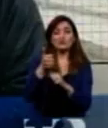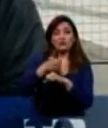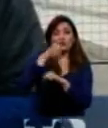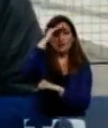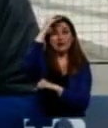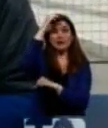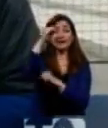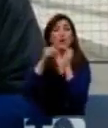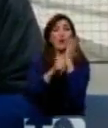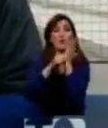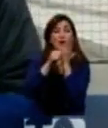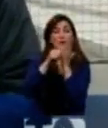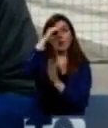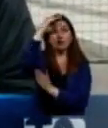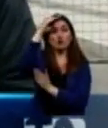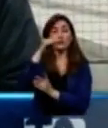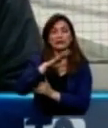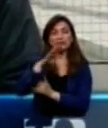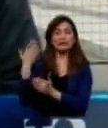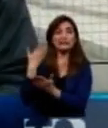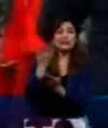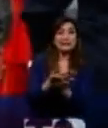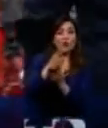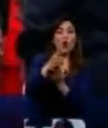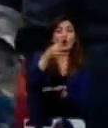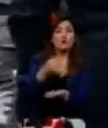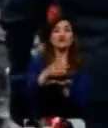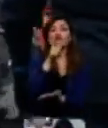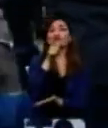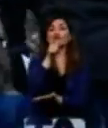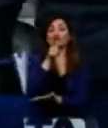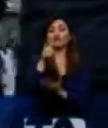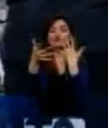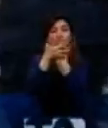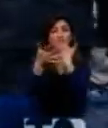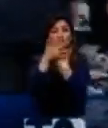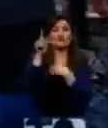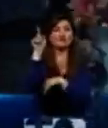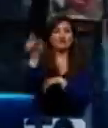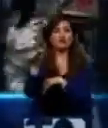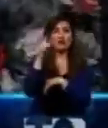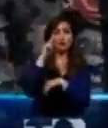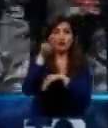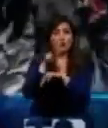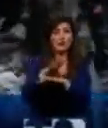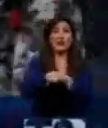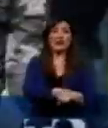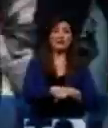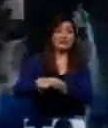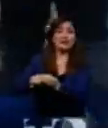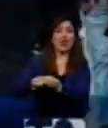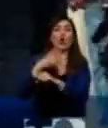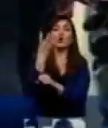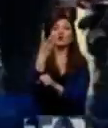del Ministerio de Justicia, llegamos hasta el Centro de Rehabilitación Social de Cotopaxi en La Tacunga para constatar que están aquí en calidad de